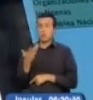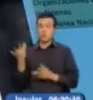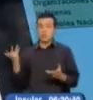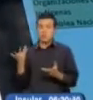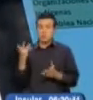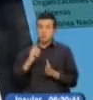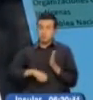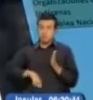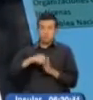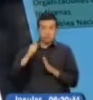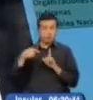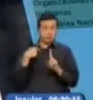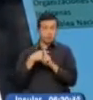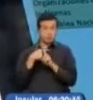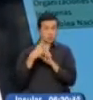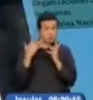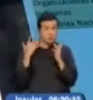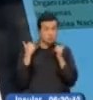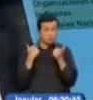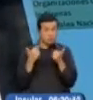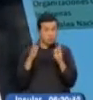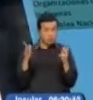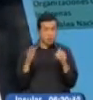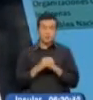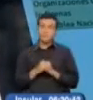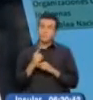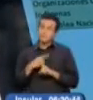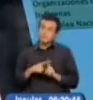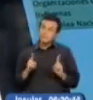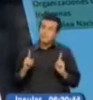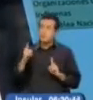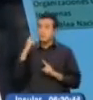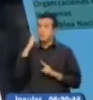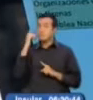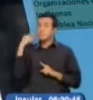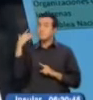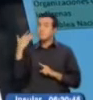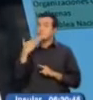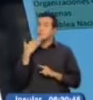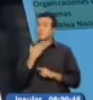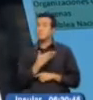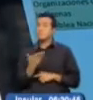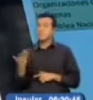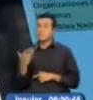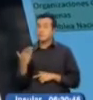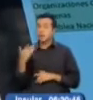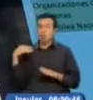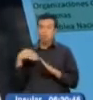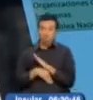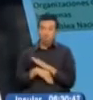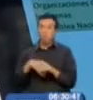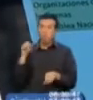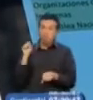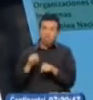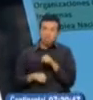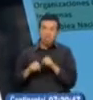una calificación positiva, buena. Sin embargo, no se puede decir que esto haya sido un despeñadero